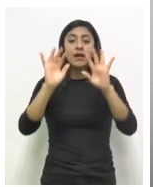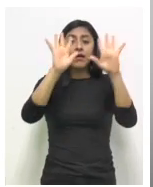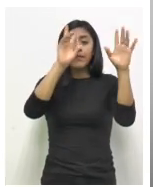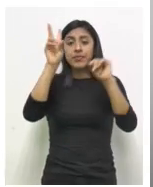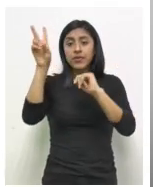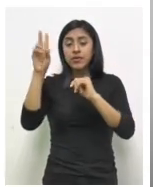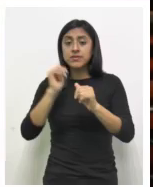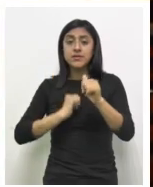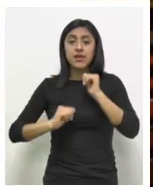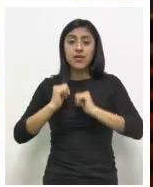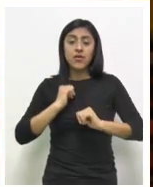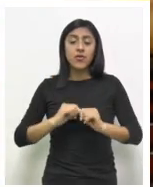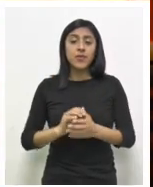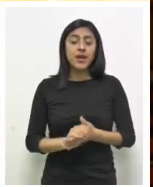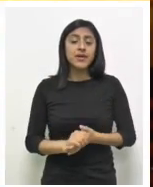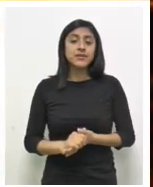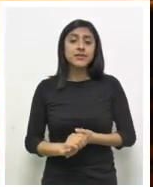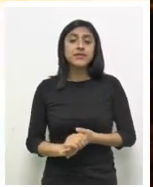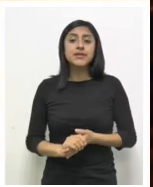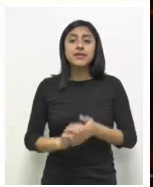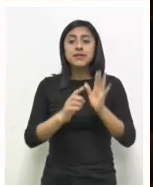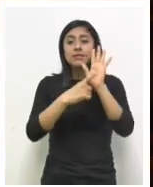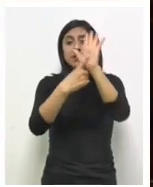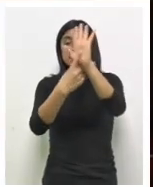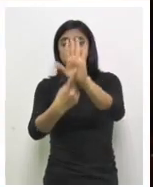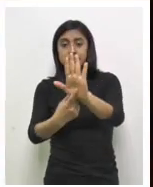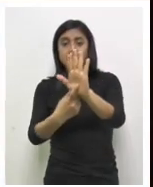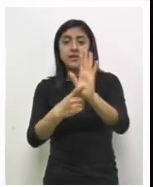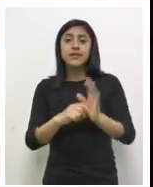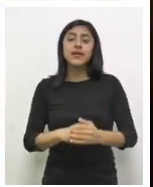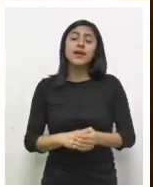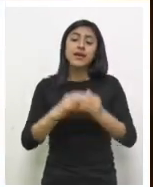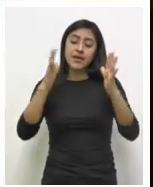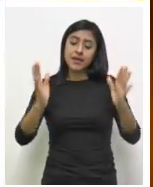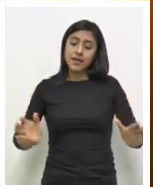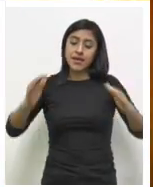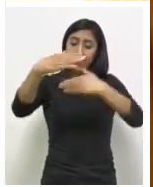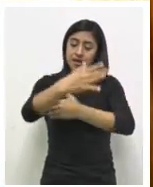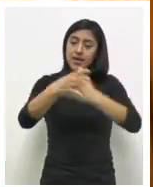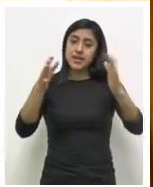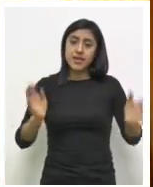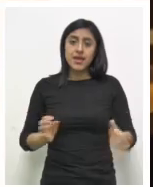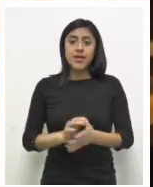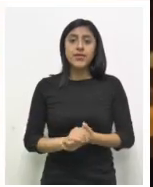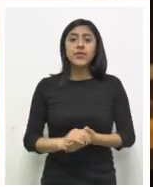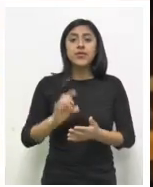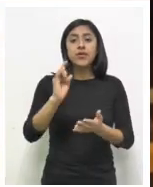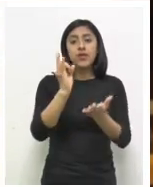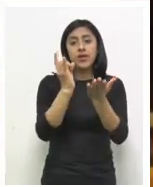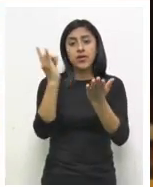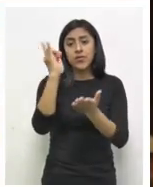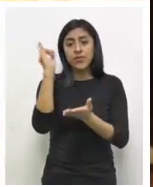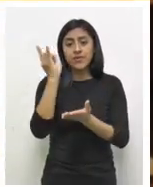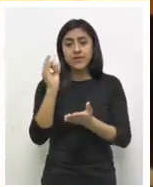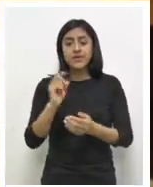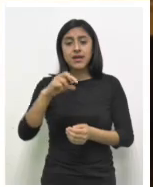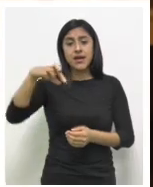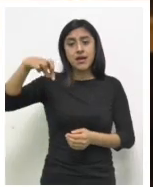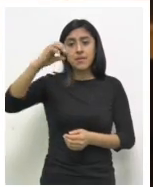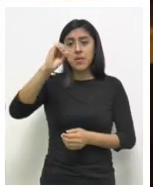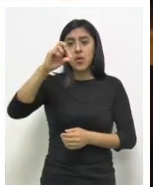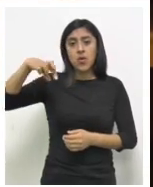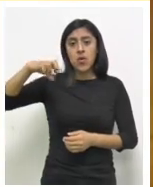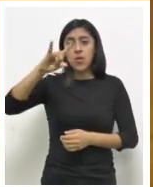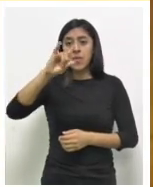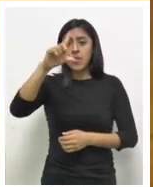con 6 obras políticas, mientras que en el teatro fue reconocido por sus más de 12 obras que aún son puestas en escena, principalmente en el